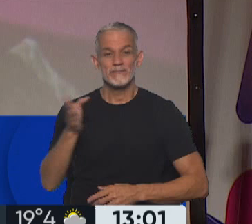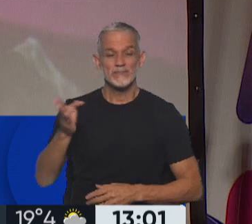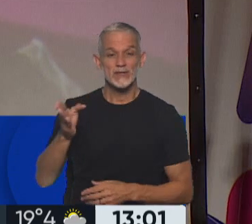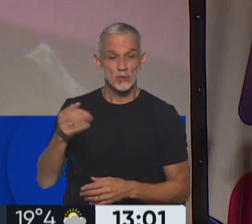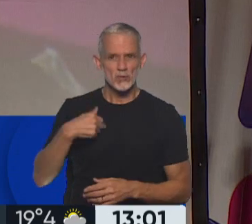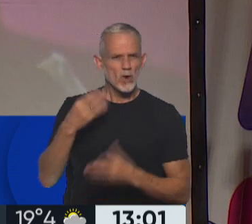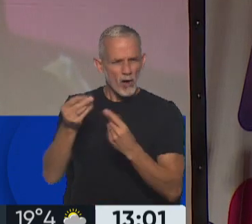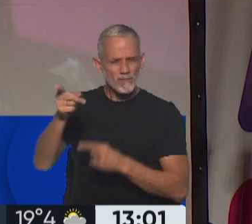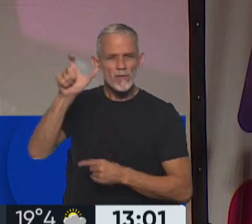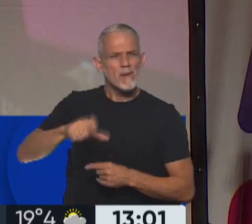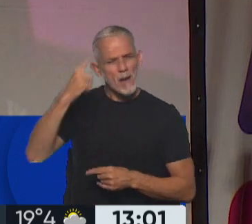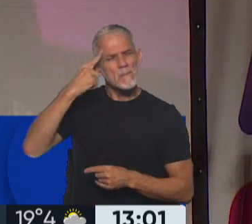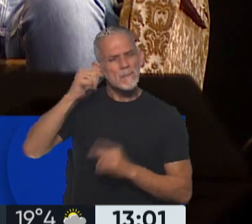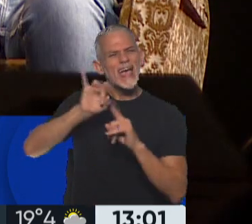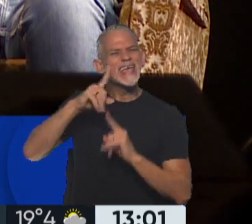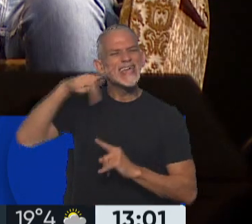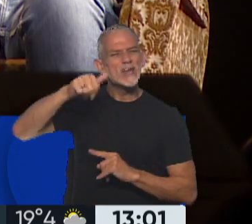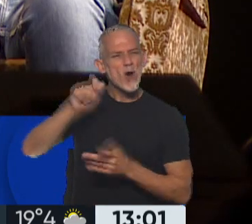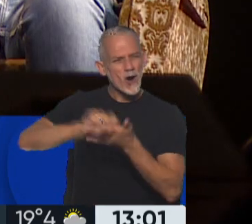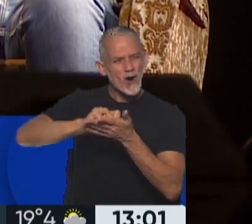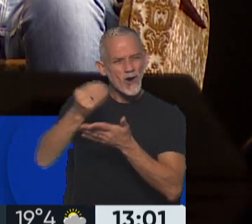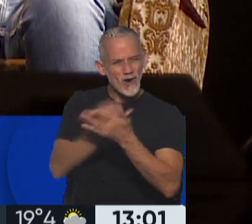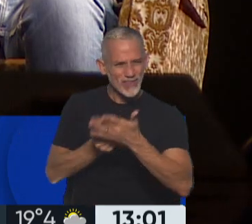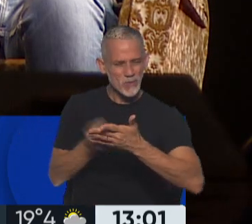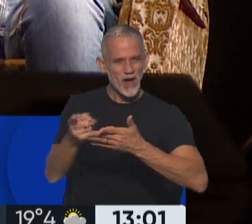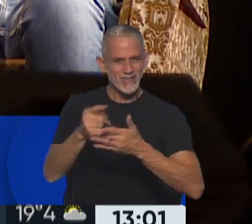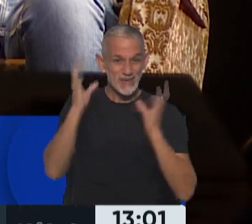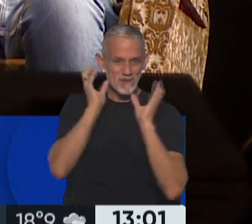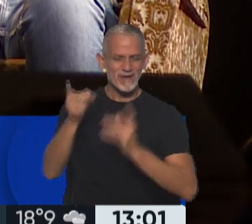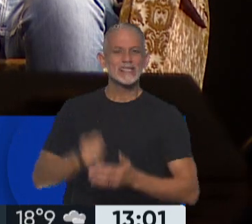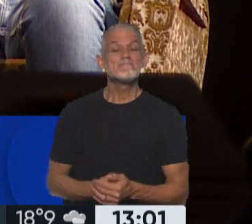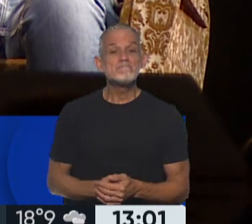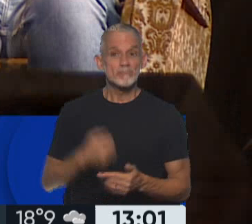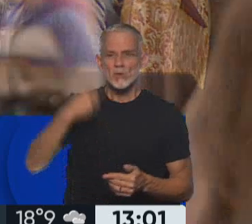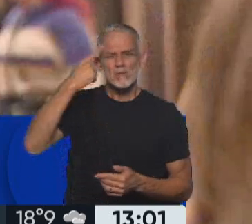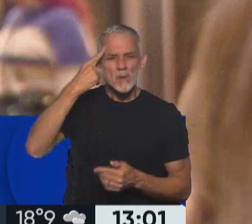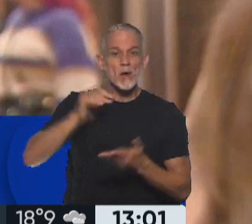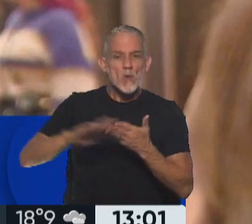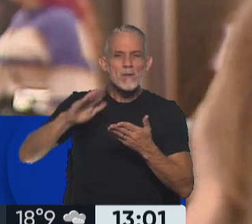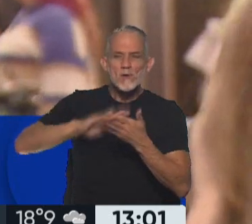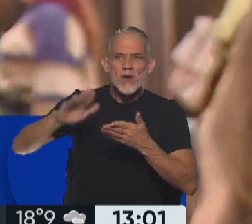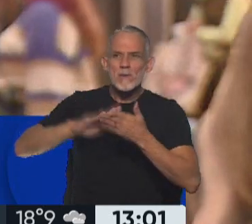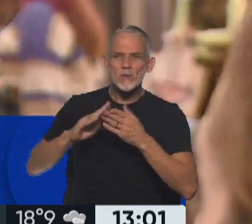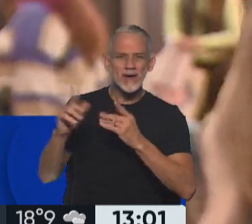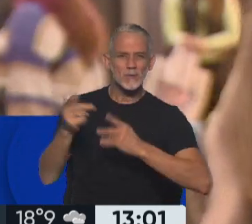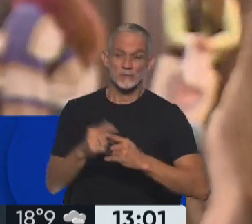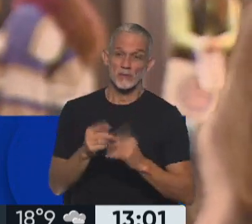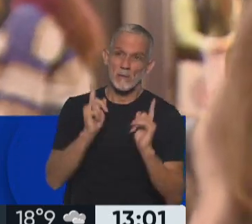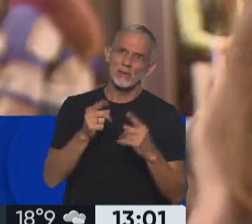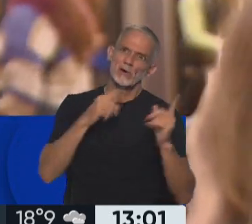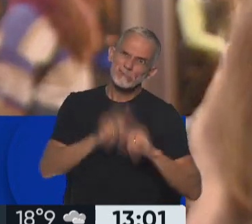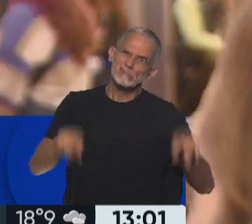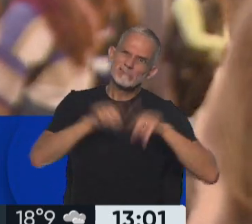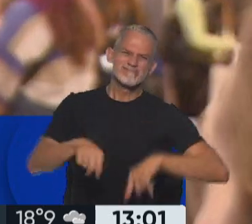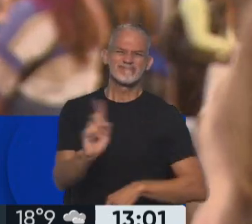estoy pensando en Kino, digamos, siempre lo renuevo al Kino. Entonces siempre voy a tener nuevos Kinos, porque si no, se transforma